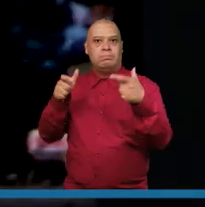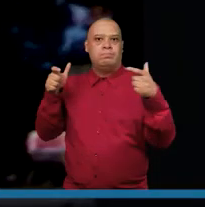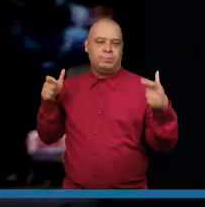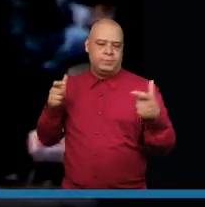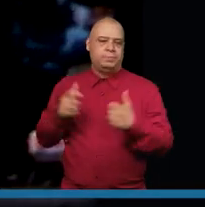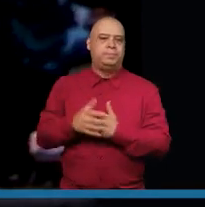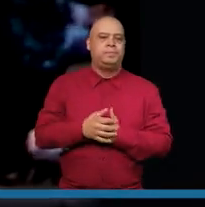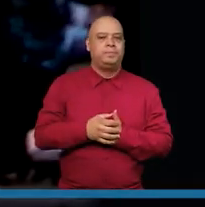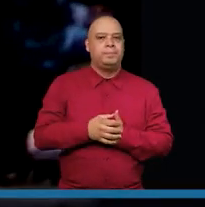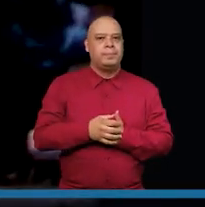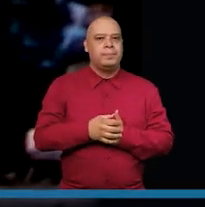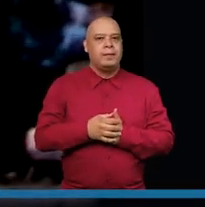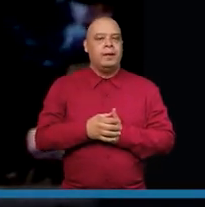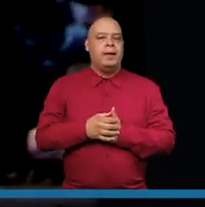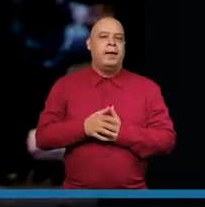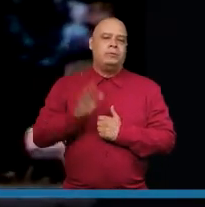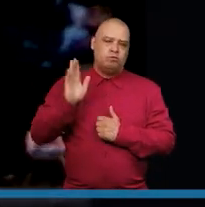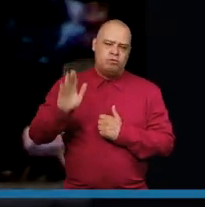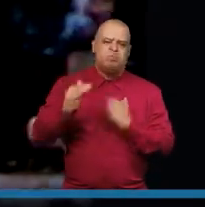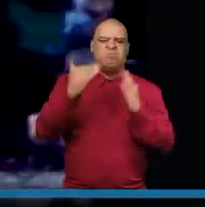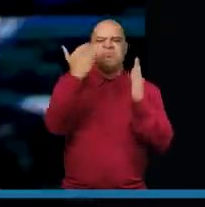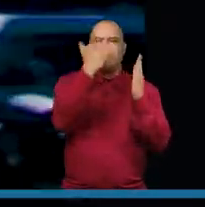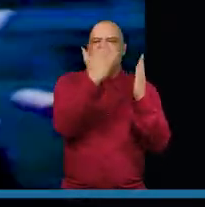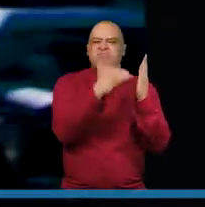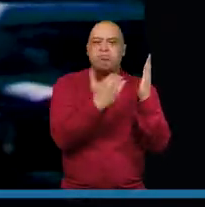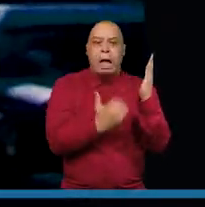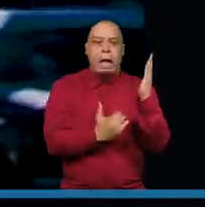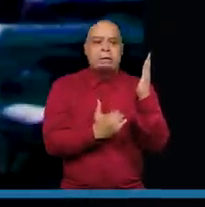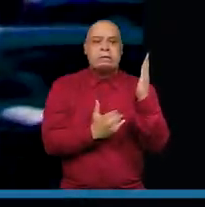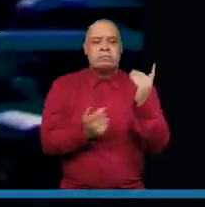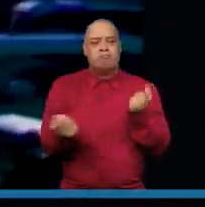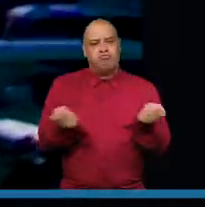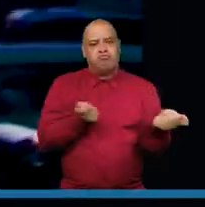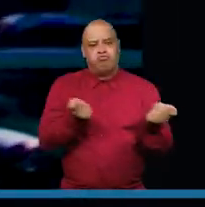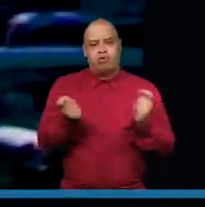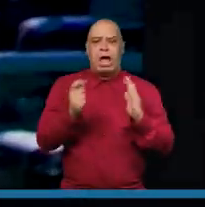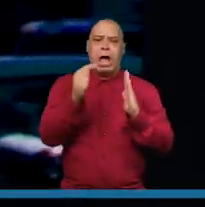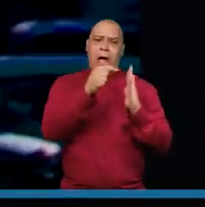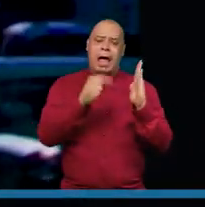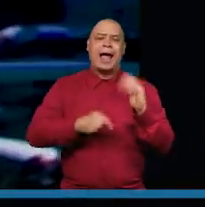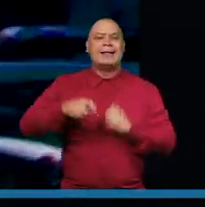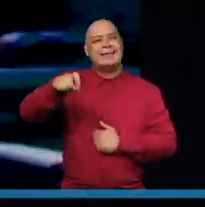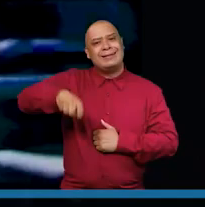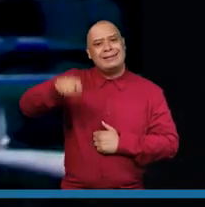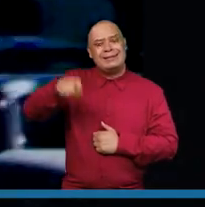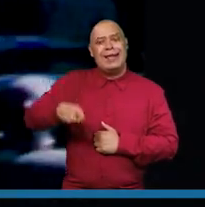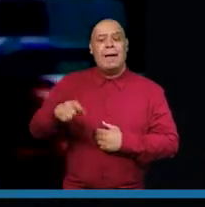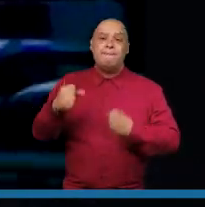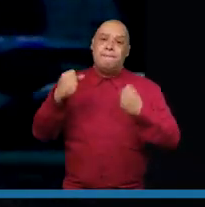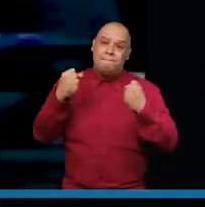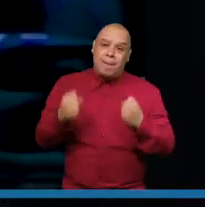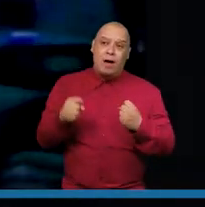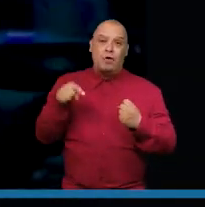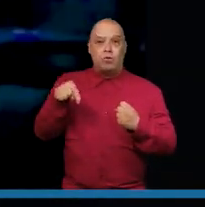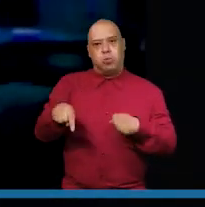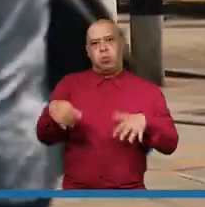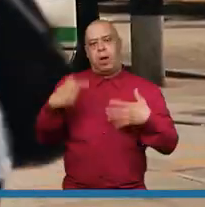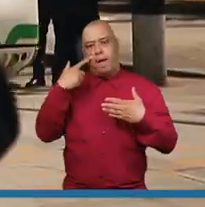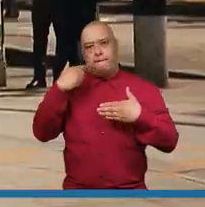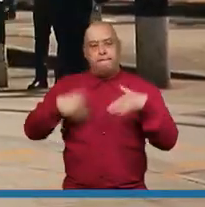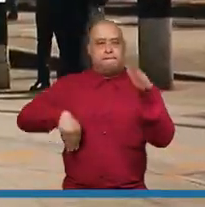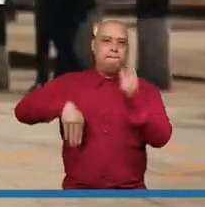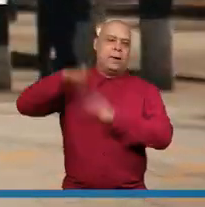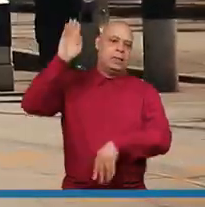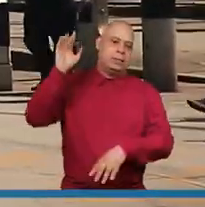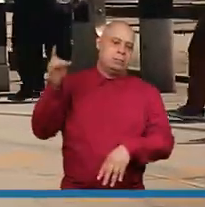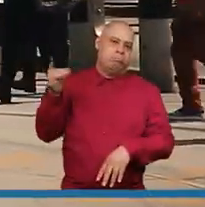absolutos. Entonces, todos estos tratamientos son necesarios, pero hay cosas que superan permanentemente, como hemos